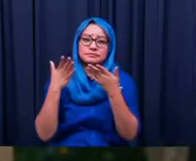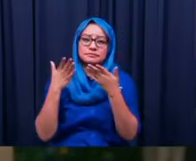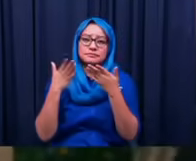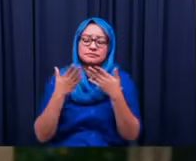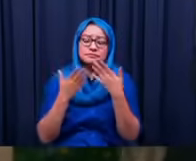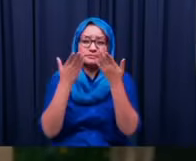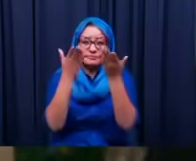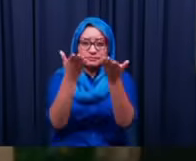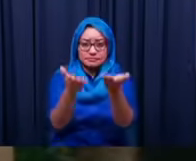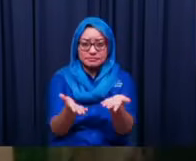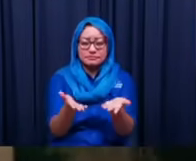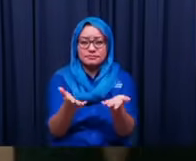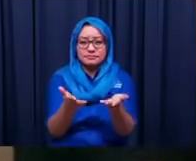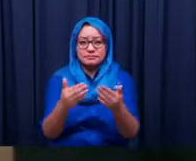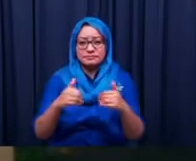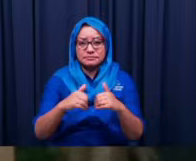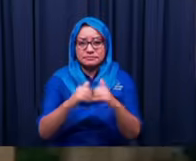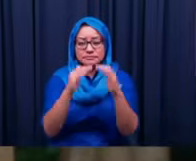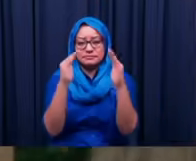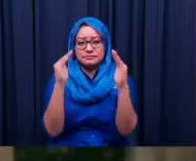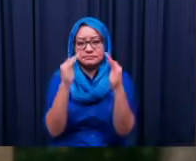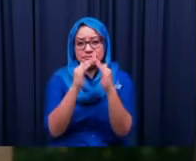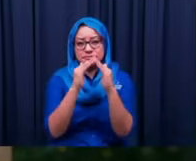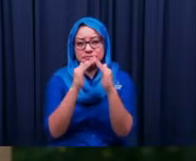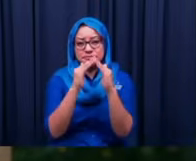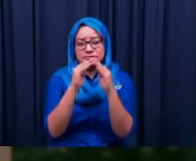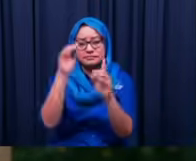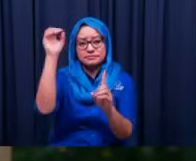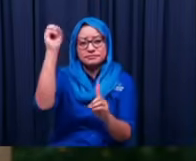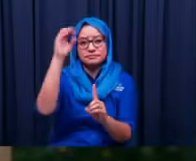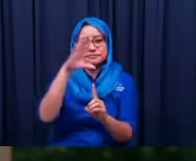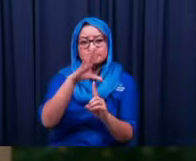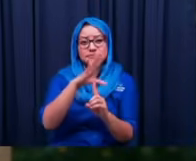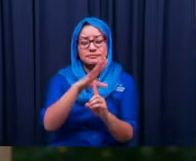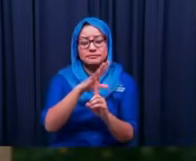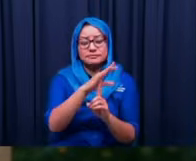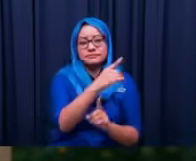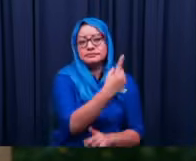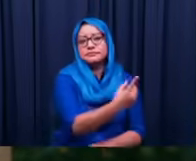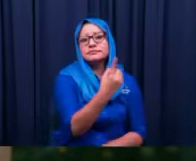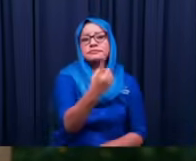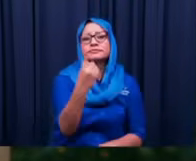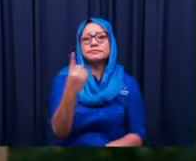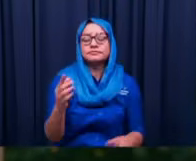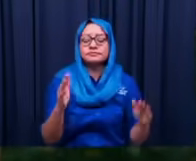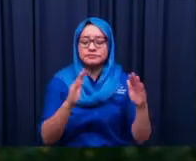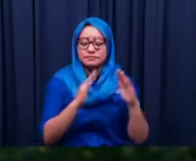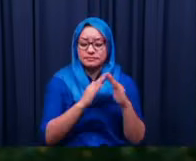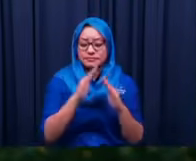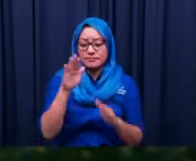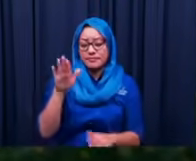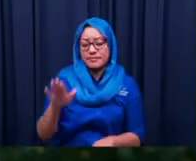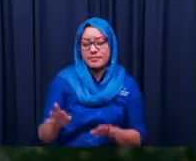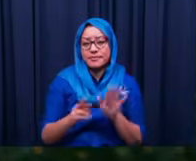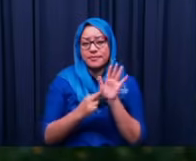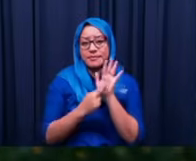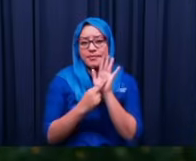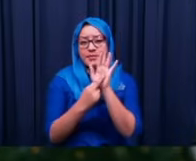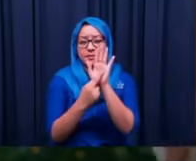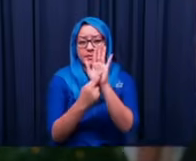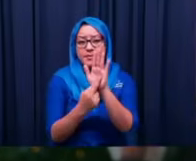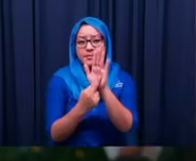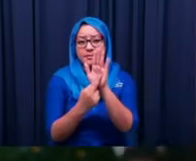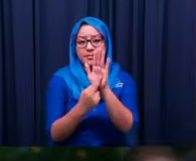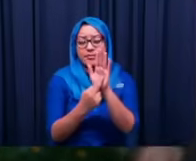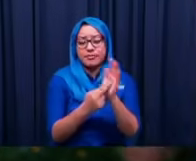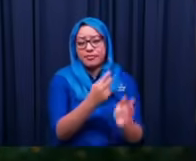edificar. Yo vengo bendiciendo a estos hogares, a estos que están aquí representando a